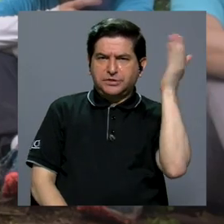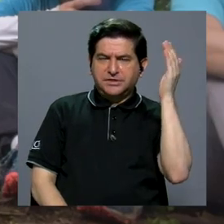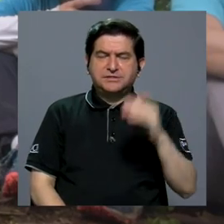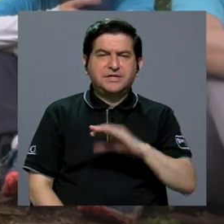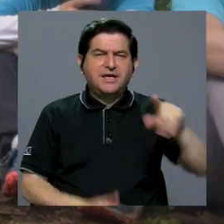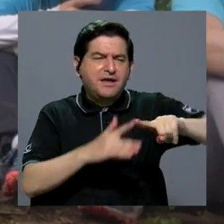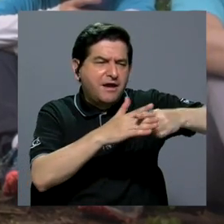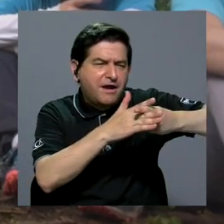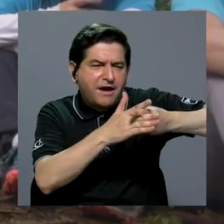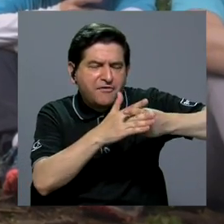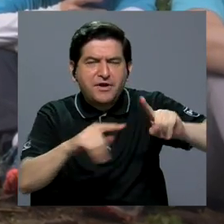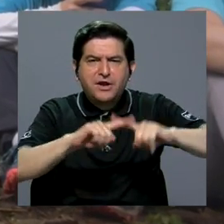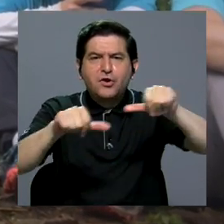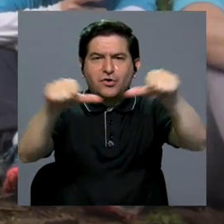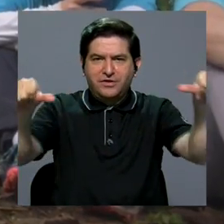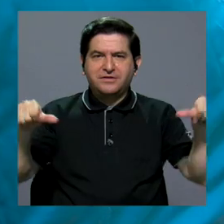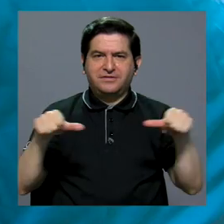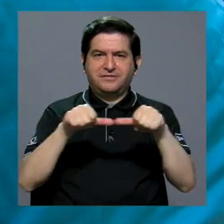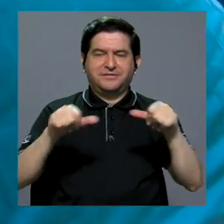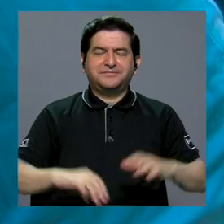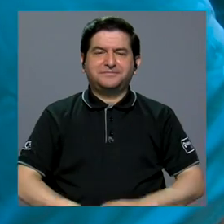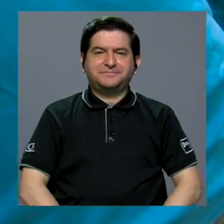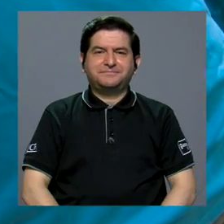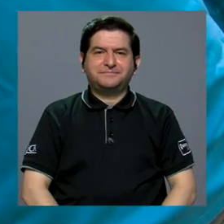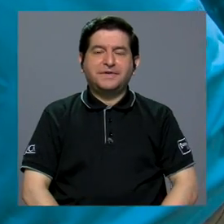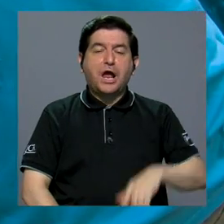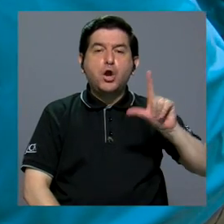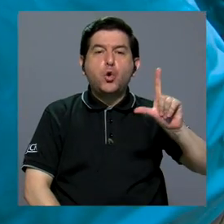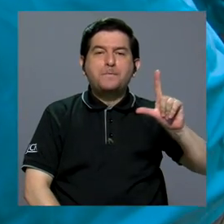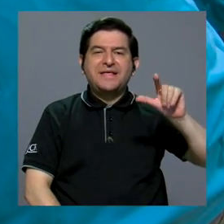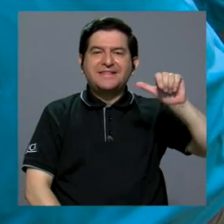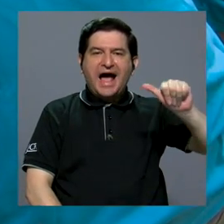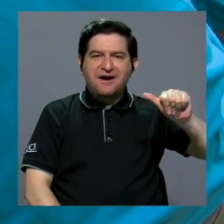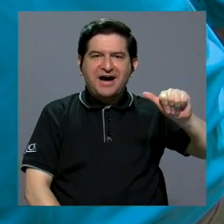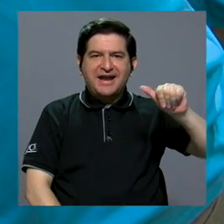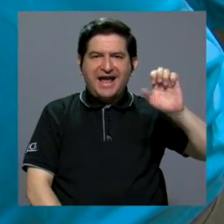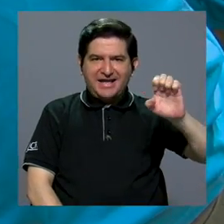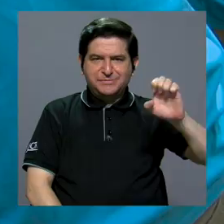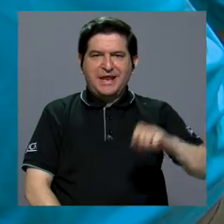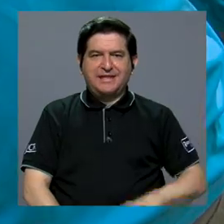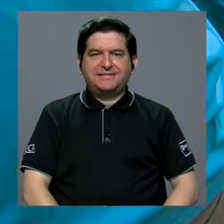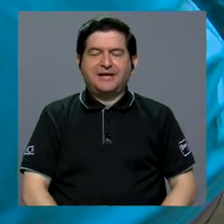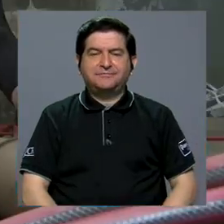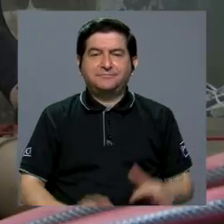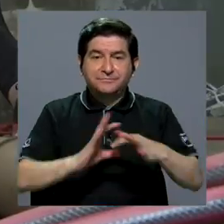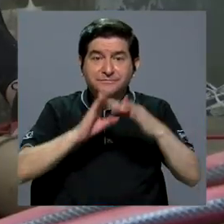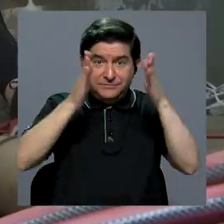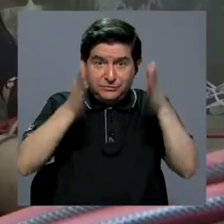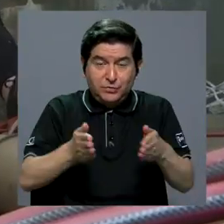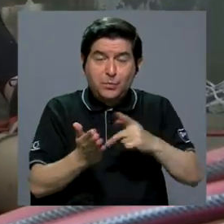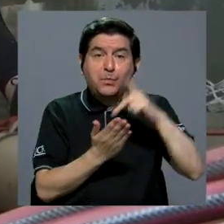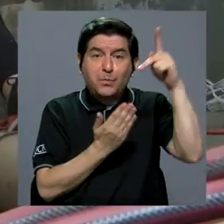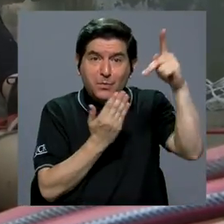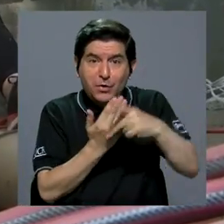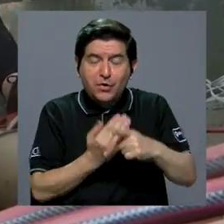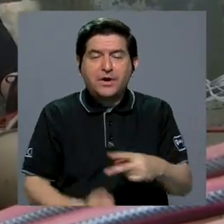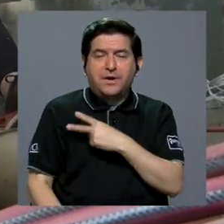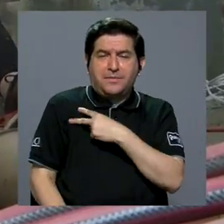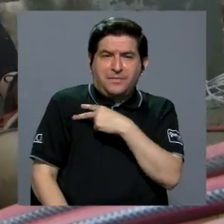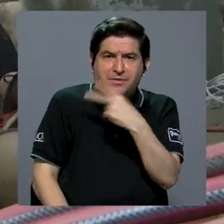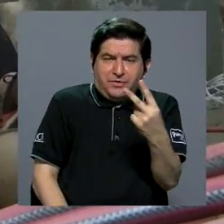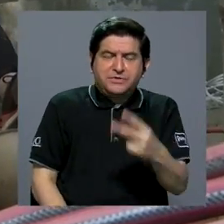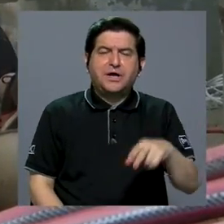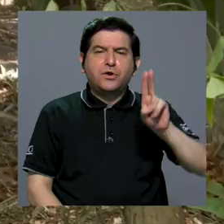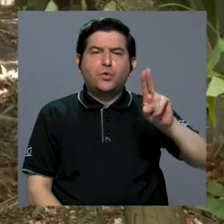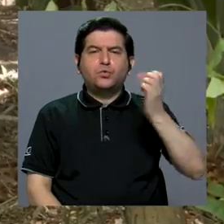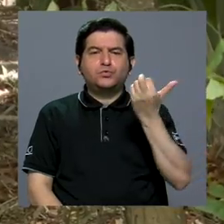y mantenimiento de diversos espacios. Lupita Abarca Espeleta, coordinadora del programa de voluntariado